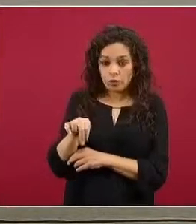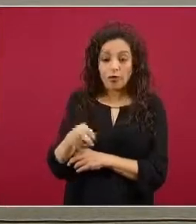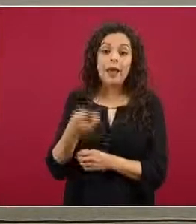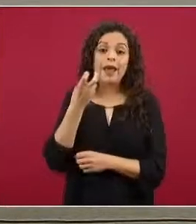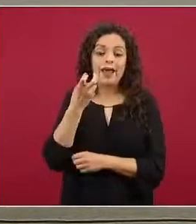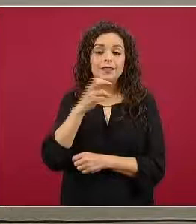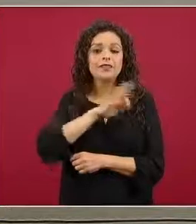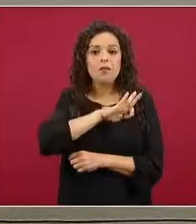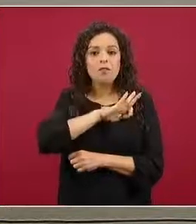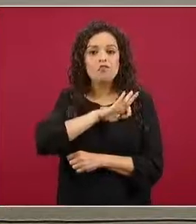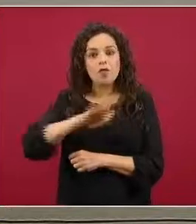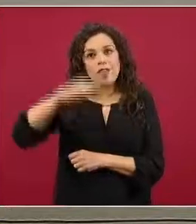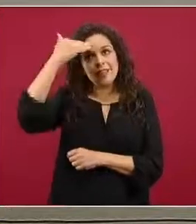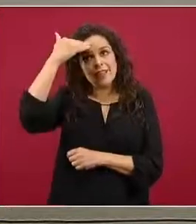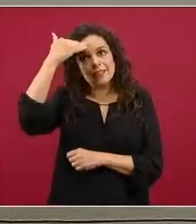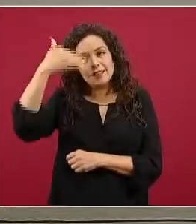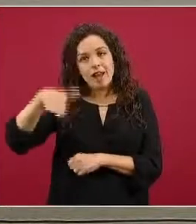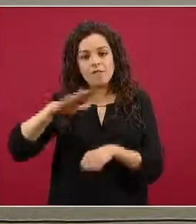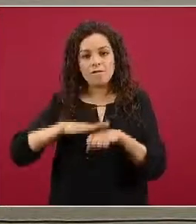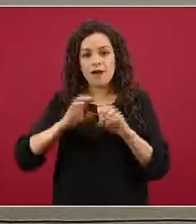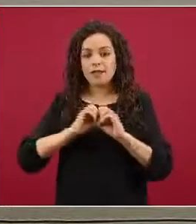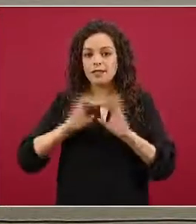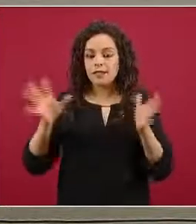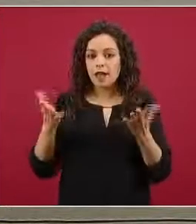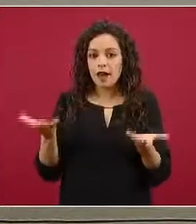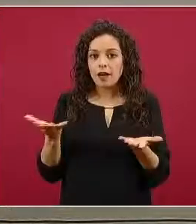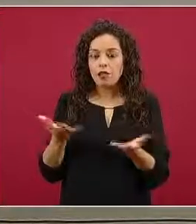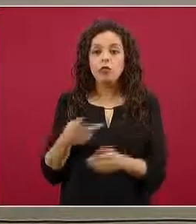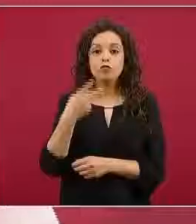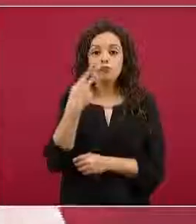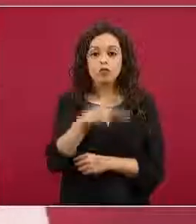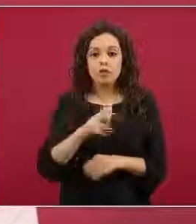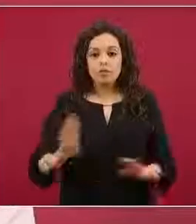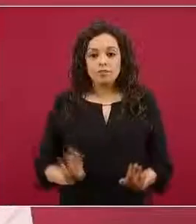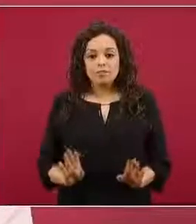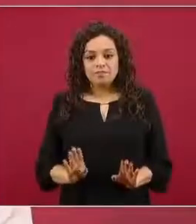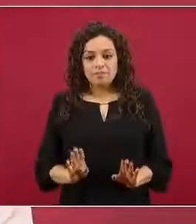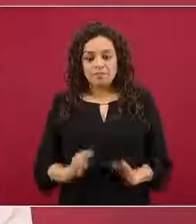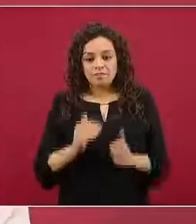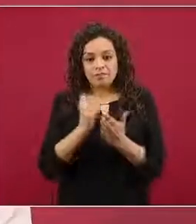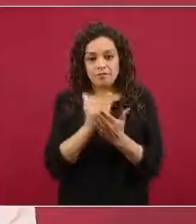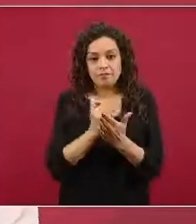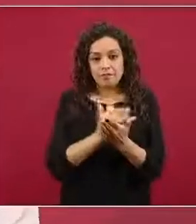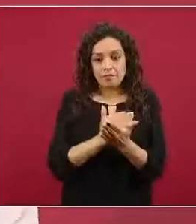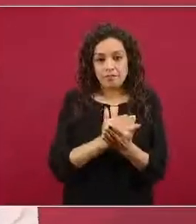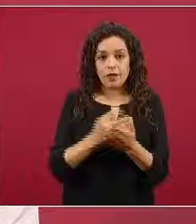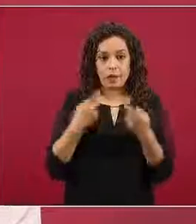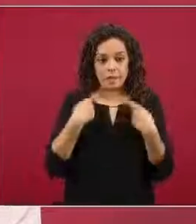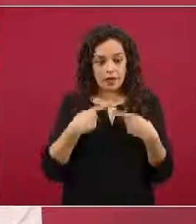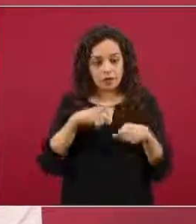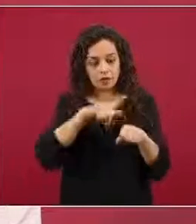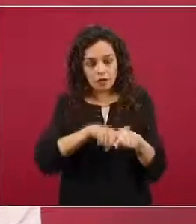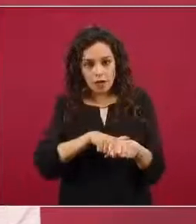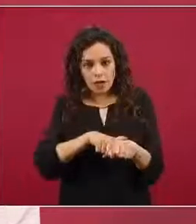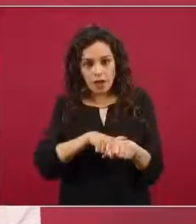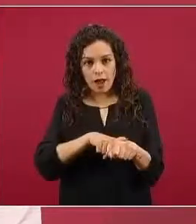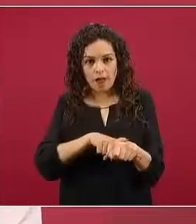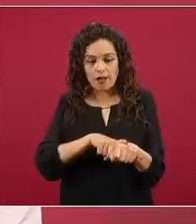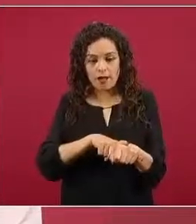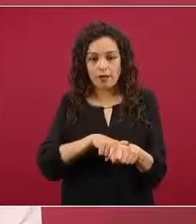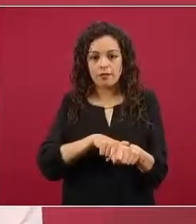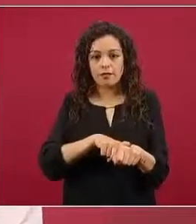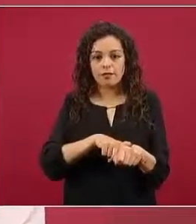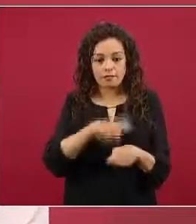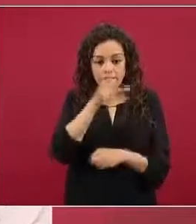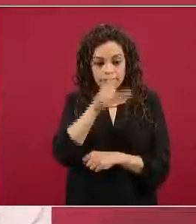una idea de cuáles son las características personales y demográficas